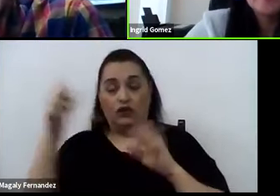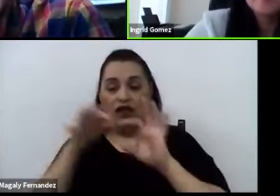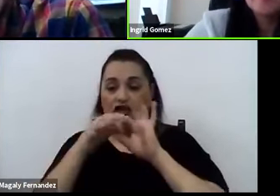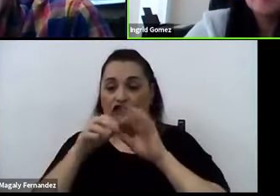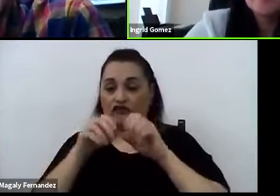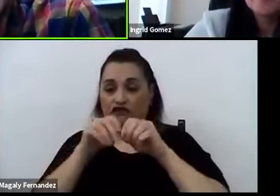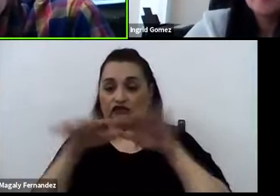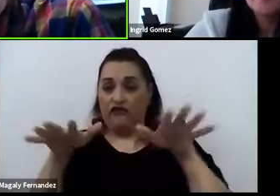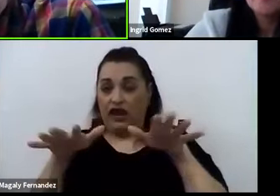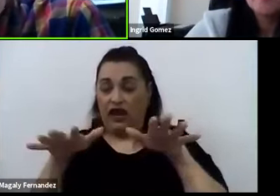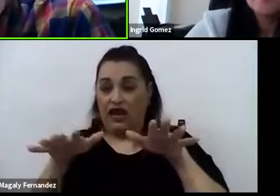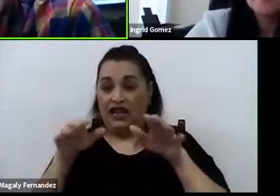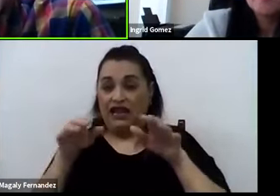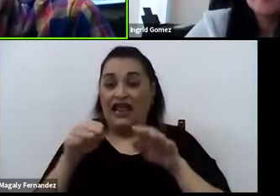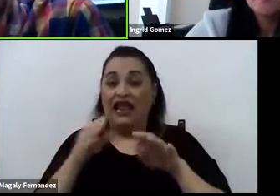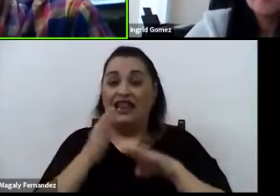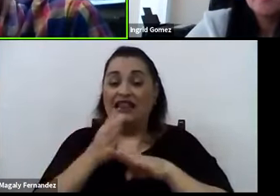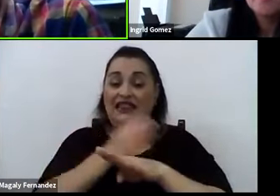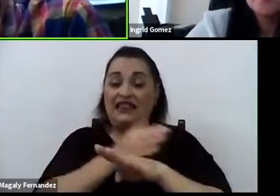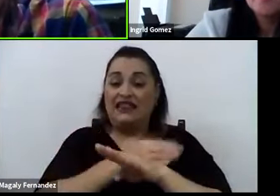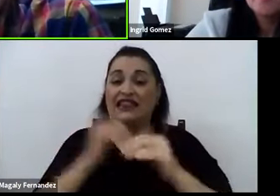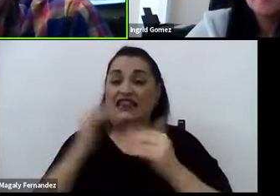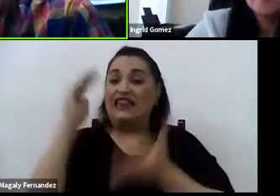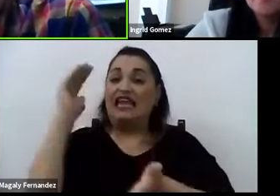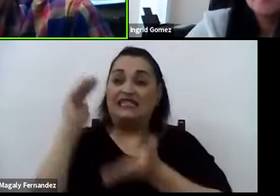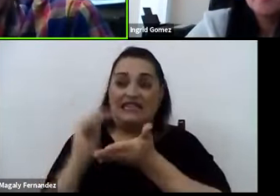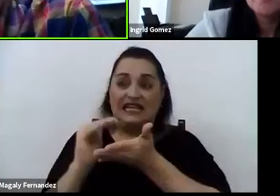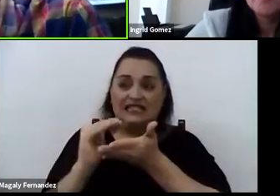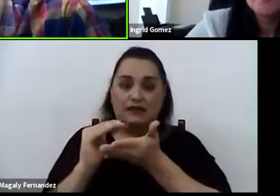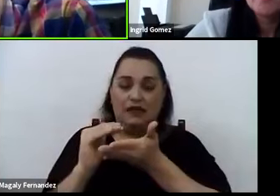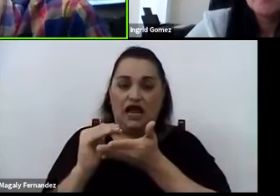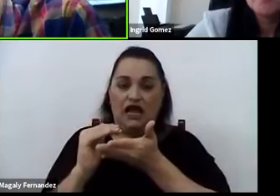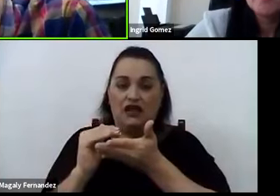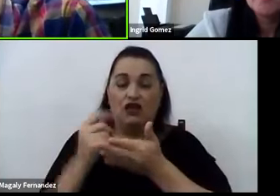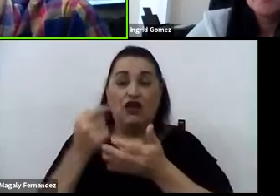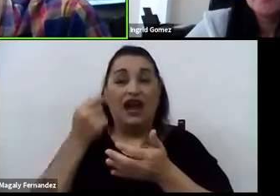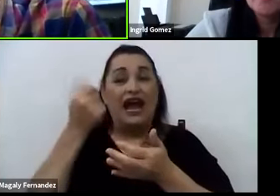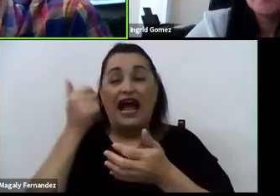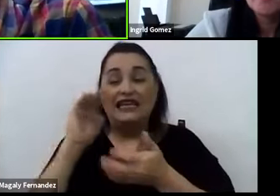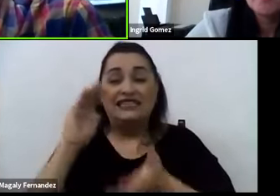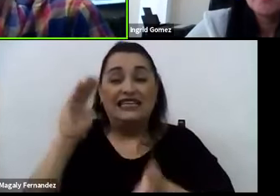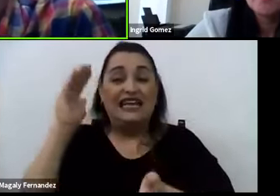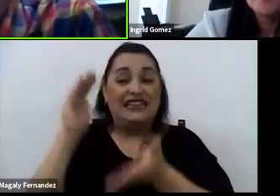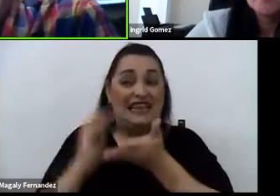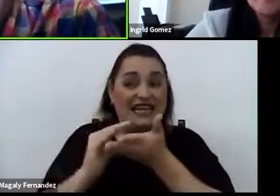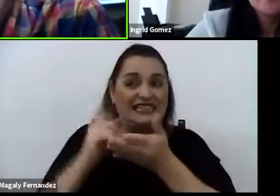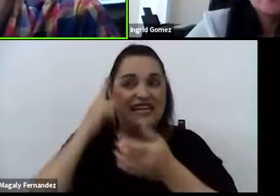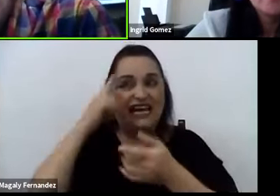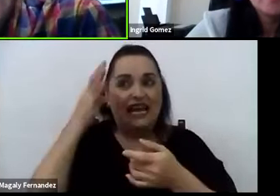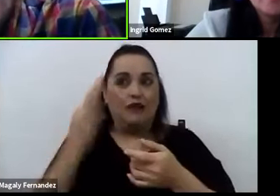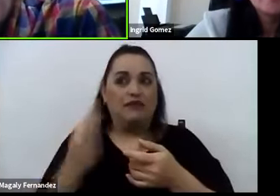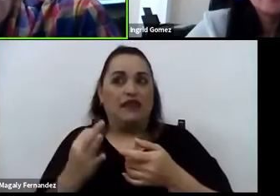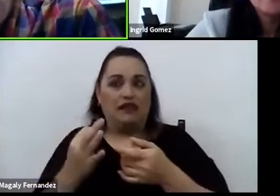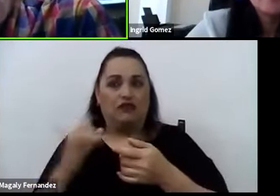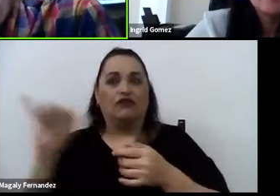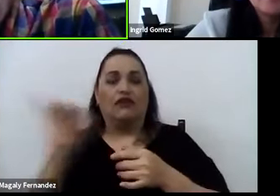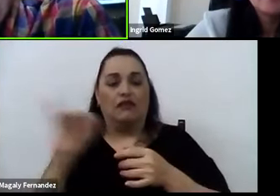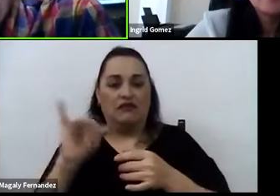del decrecimiento, y más bien del descrecimiento, y casi del descreimiento.